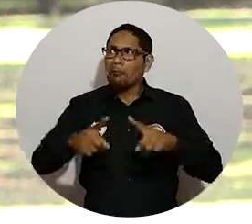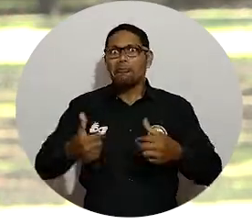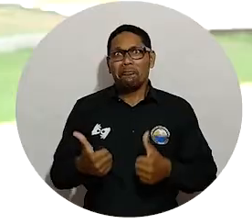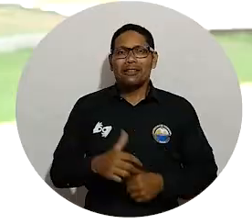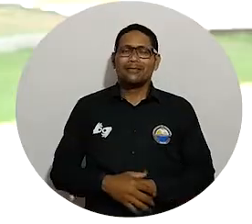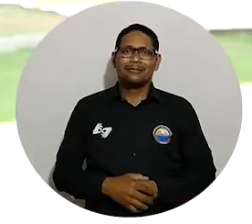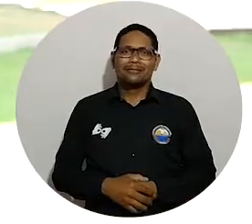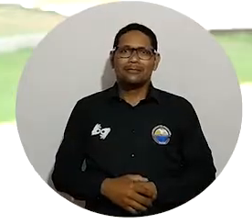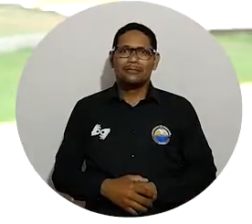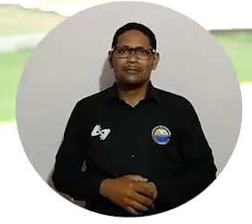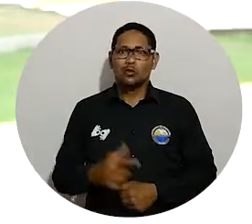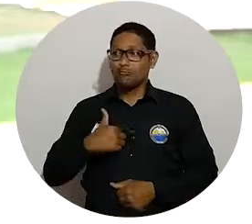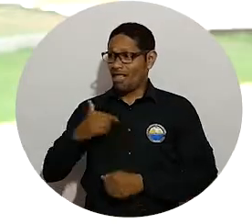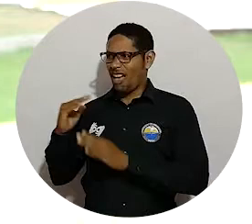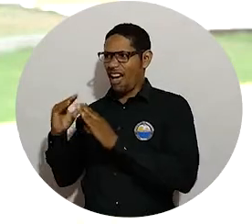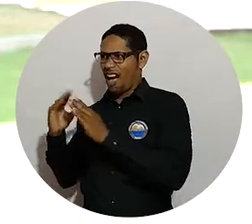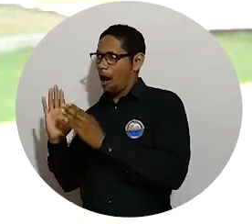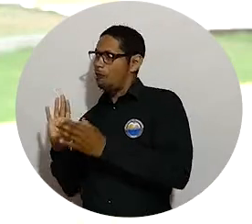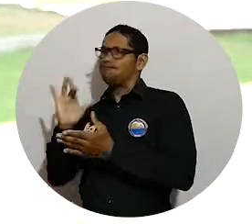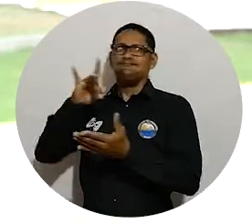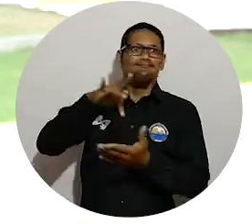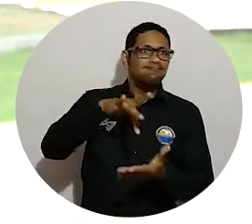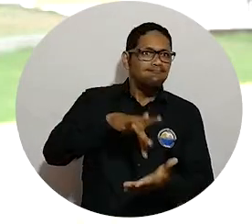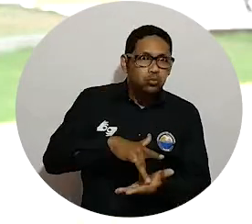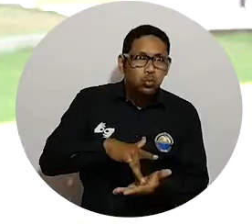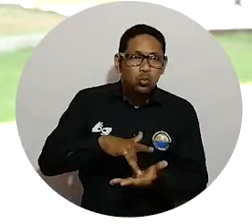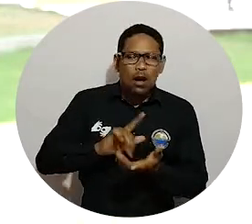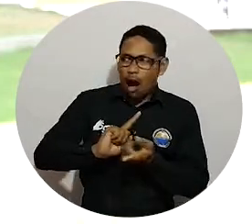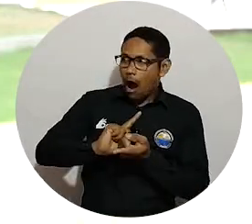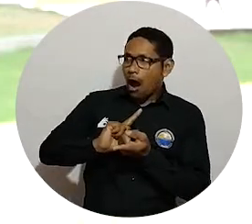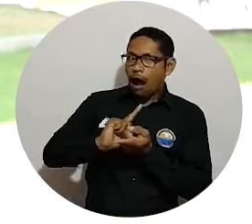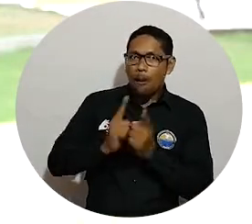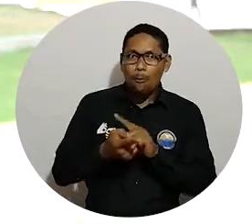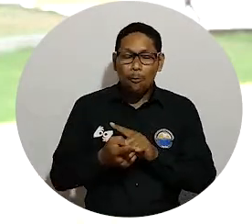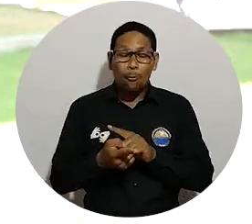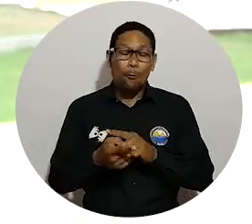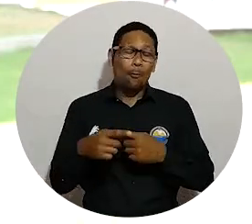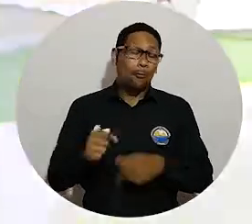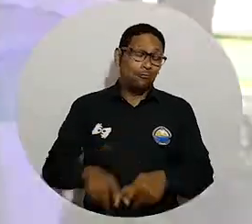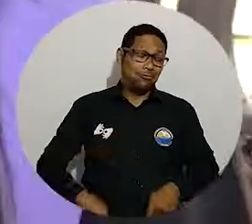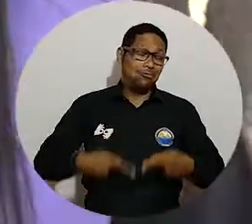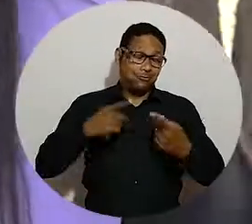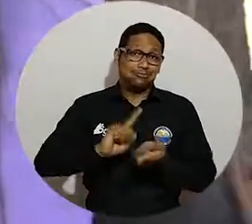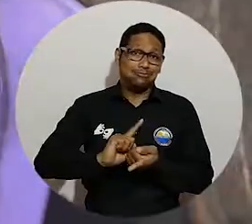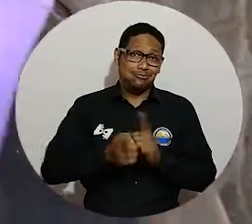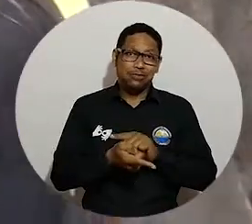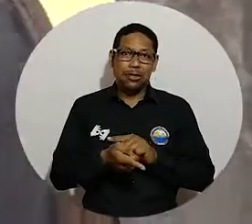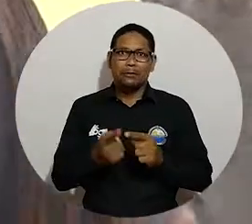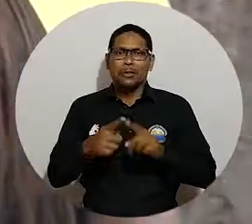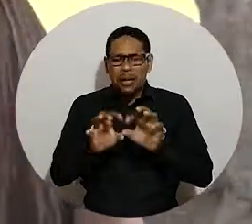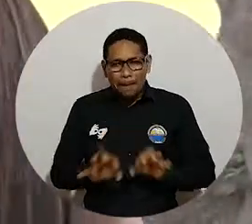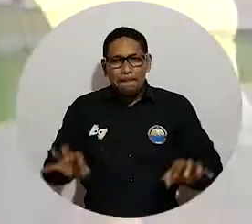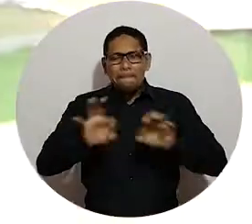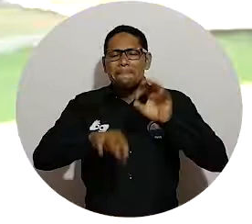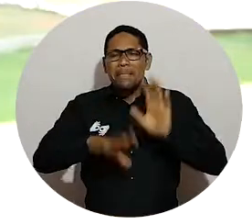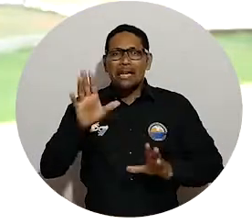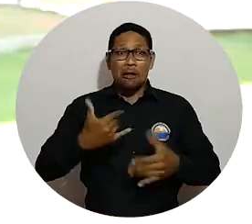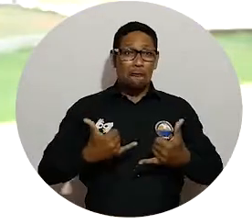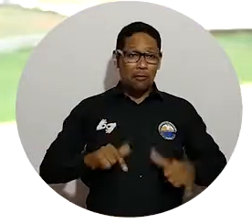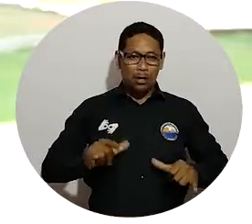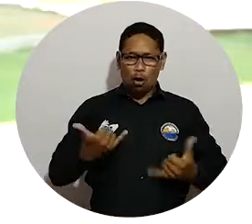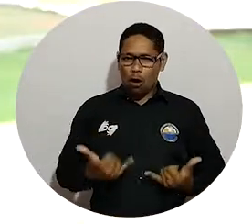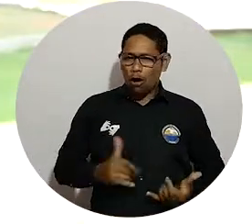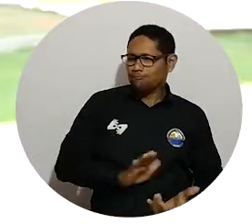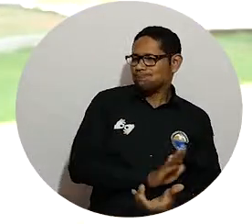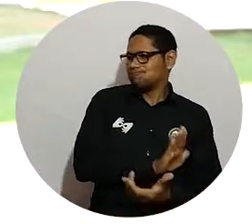muy bien. El simple hecho de salir de casa es el cambio que nuestra vida experimenta, pero lo más importante es que